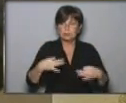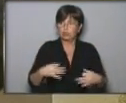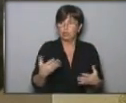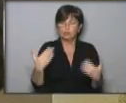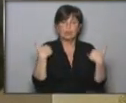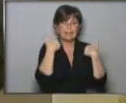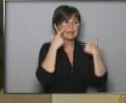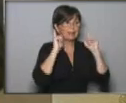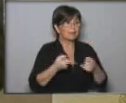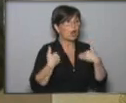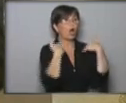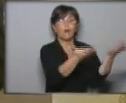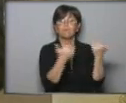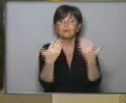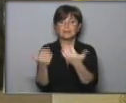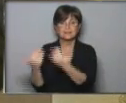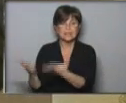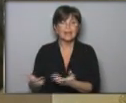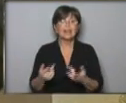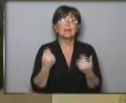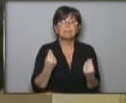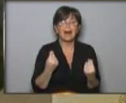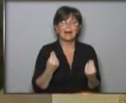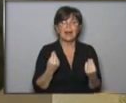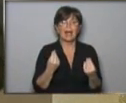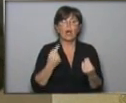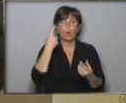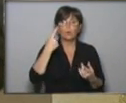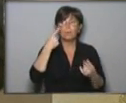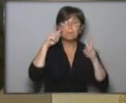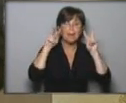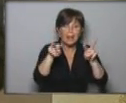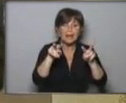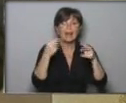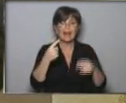y ofrecer los elementos para una lectura de la realidad.